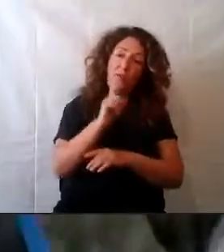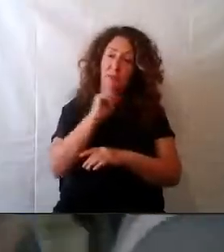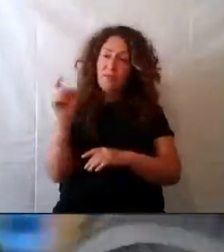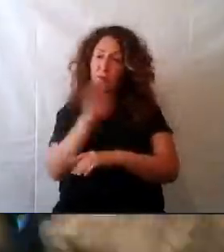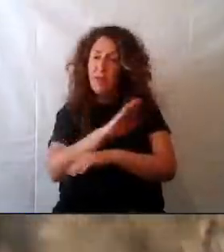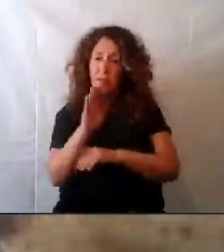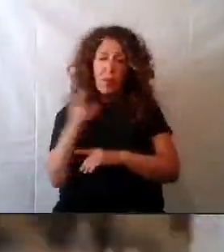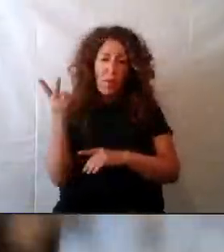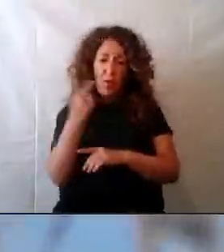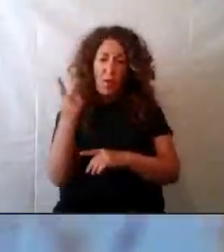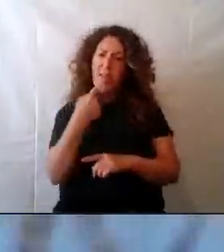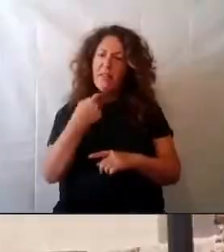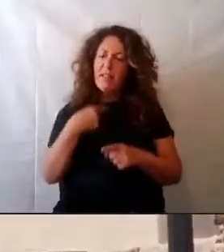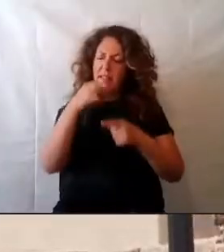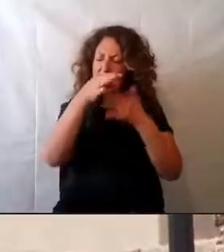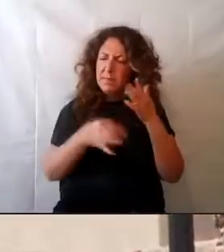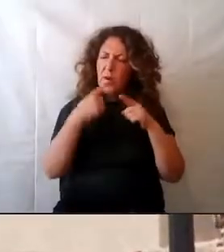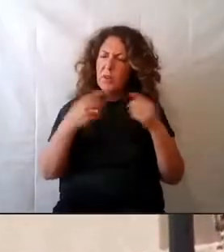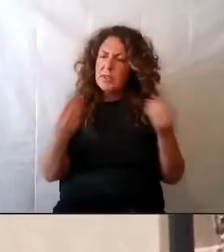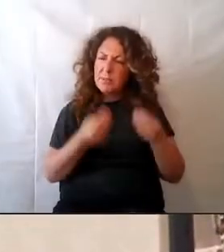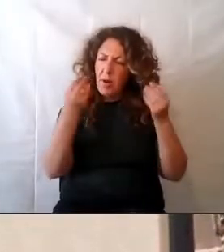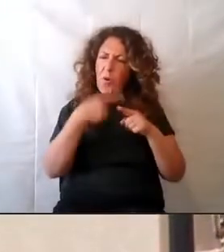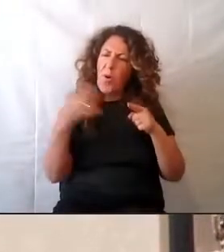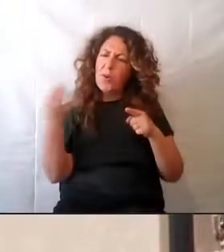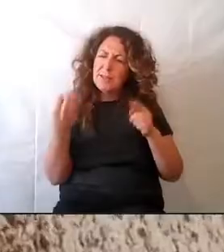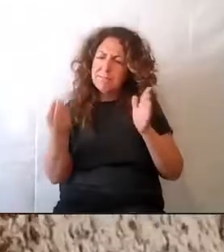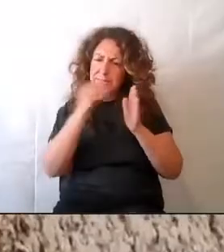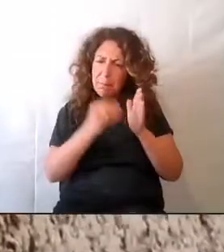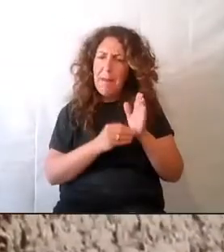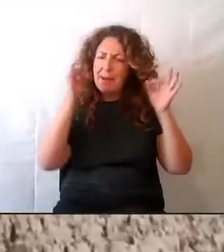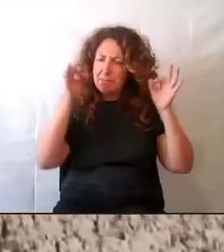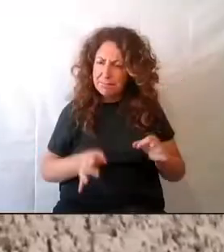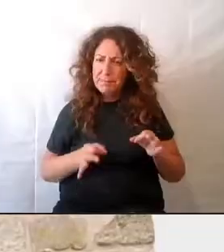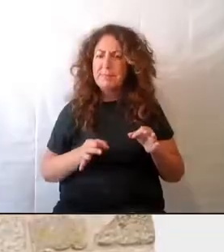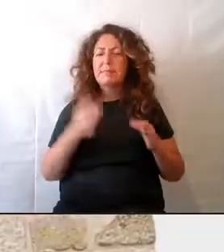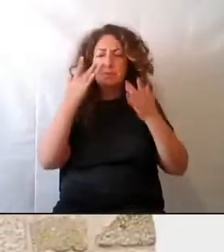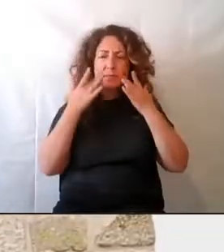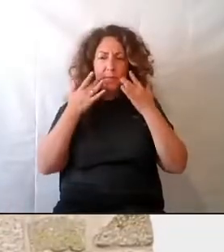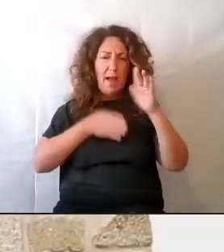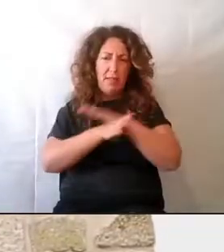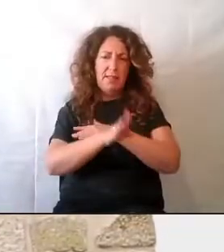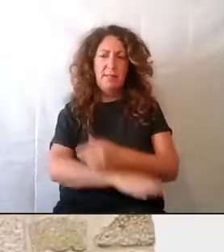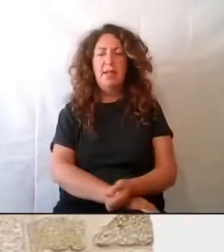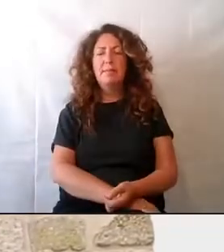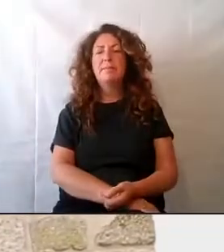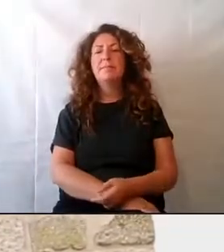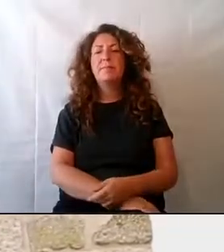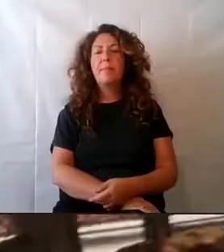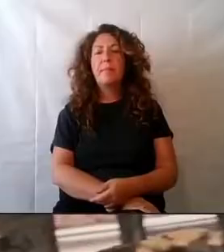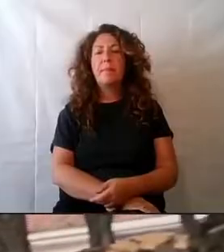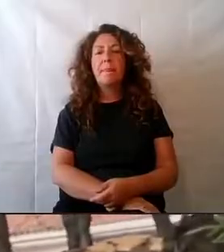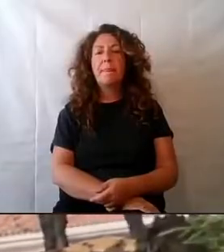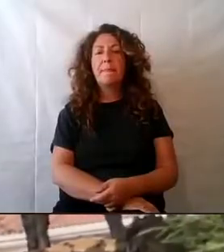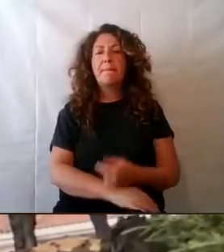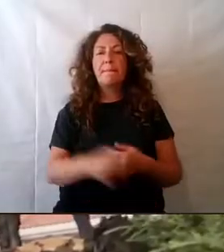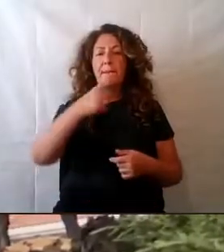cosas tenemos que mejorar qué cosas tenemos que incluir para que el software sea realmente accesible en microsoft pensamos que el futuro